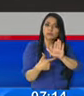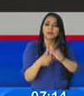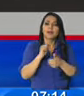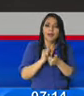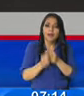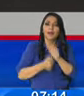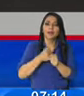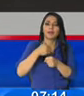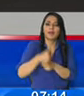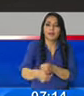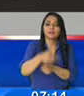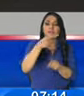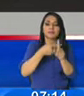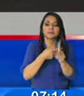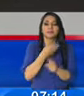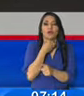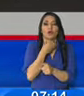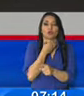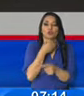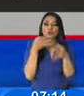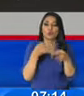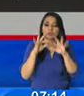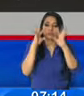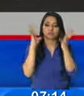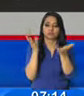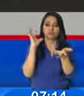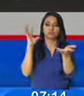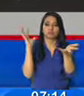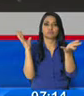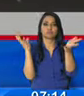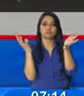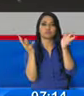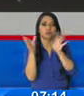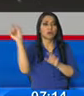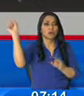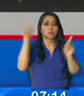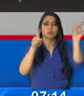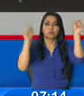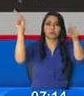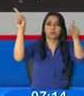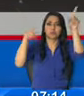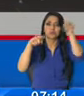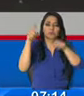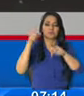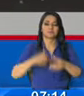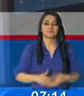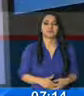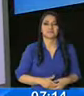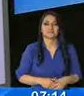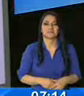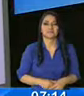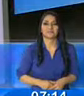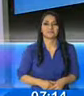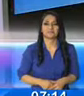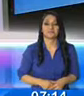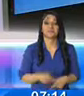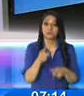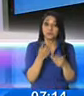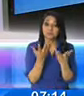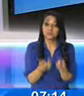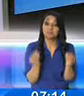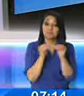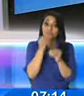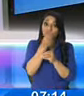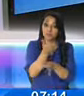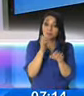años en el mes de agosto y ocurre cuando la tierra cruza por el sendero de escombros que deja el Cometa si usted quiere conocer más